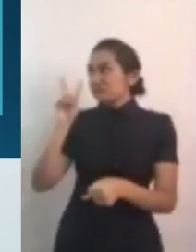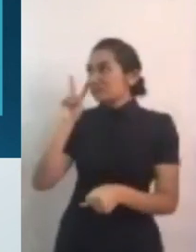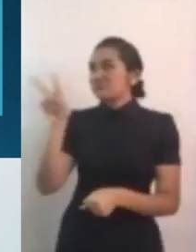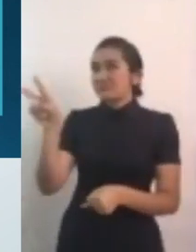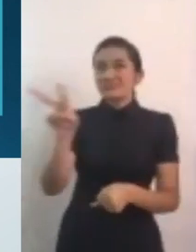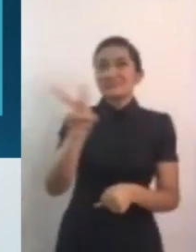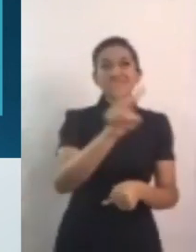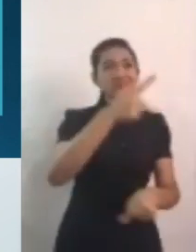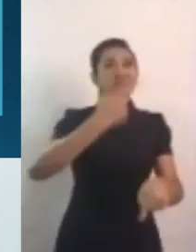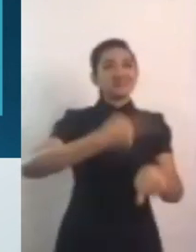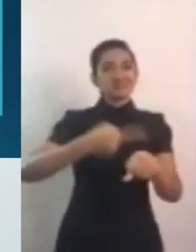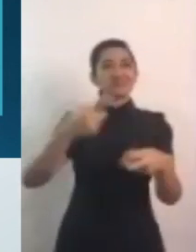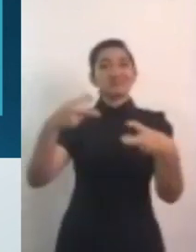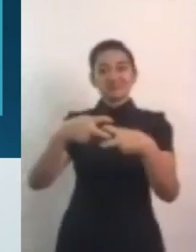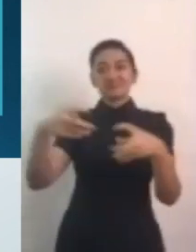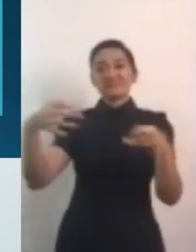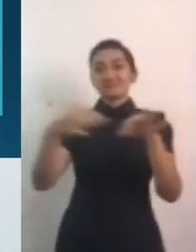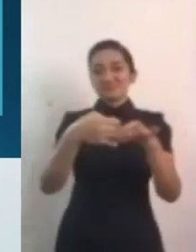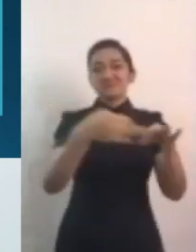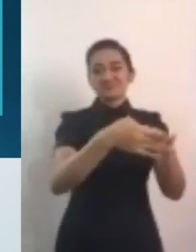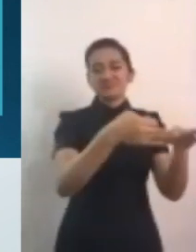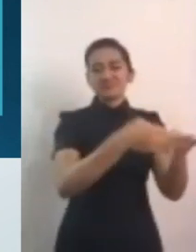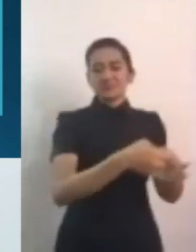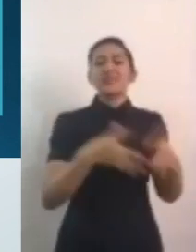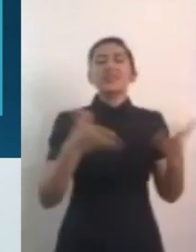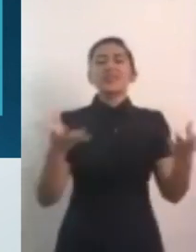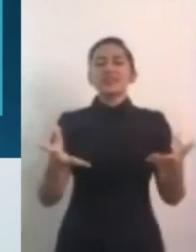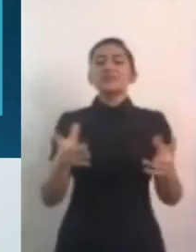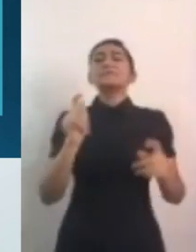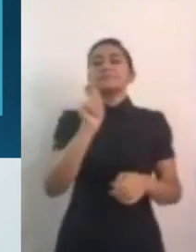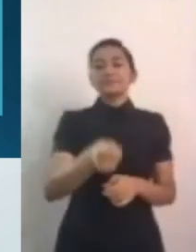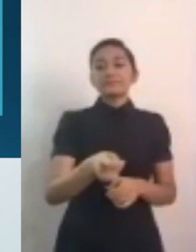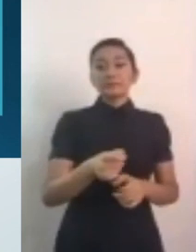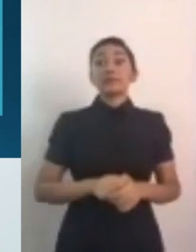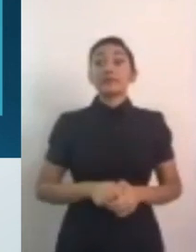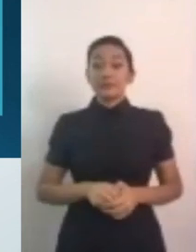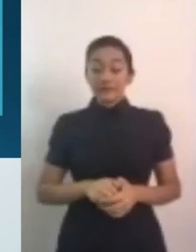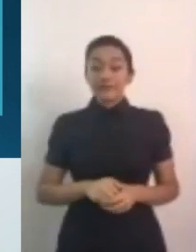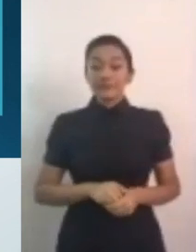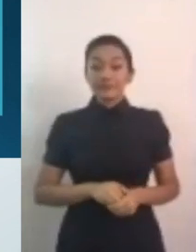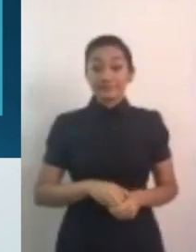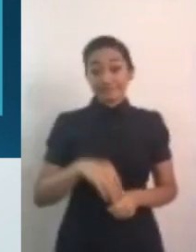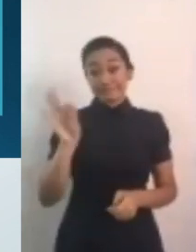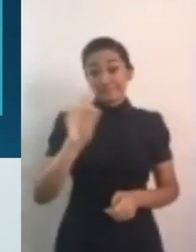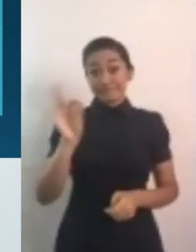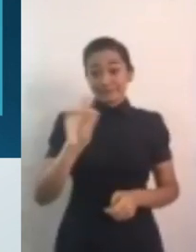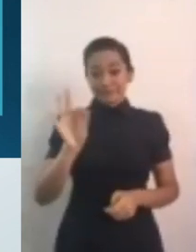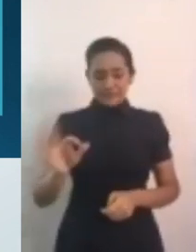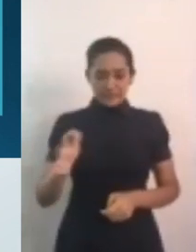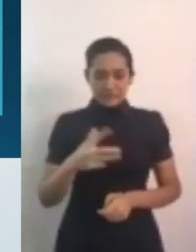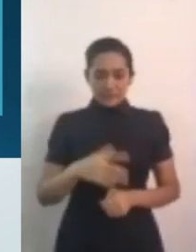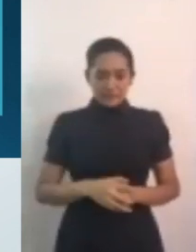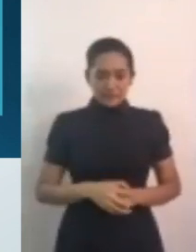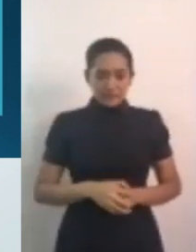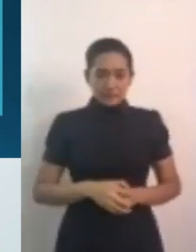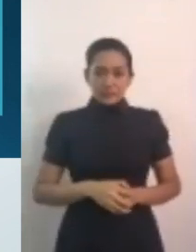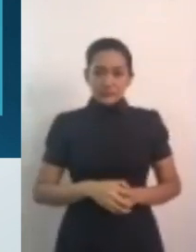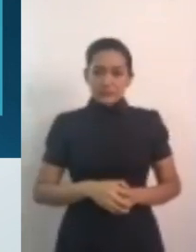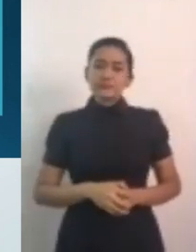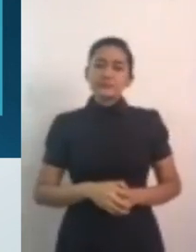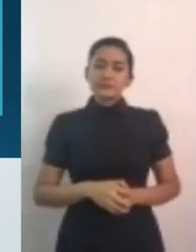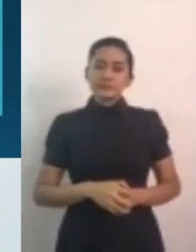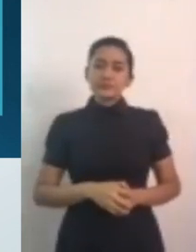muy difícil entender que el estrés es separable de las reacciones al estrés.